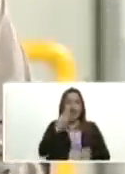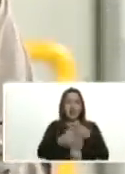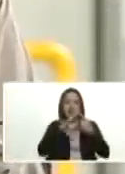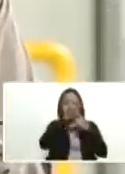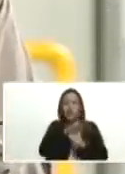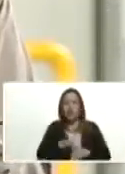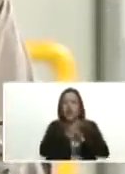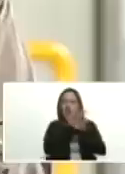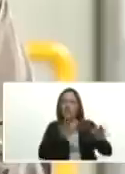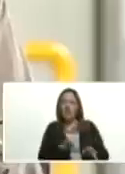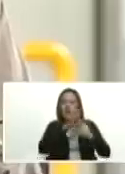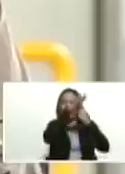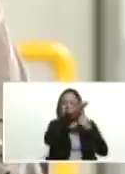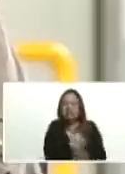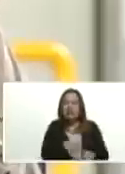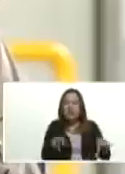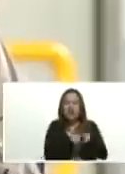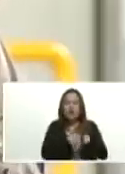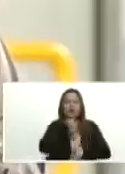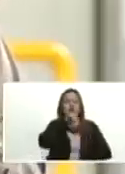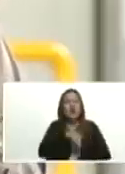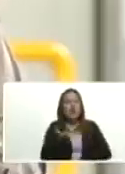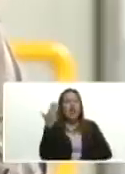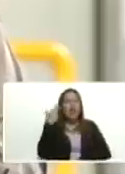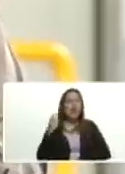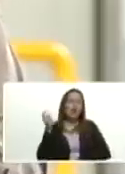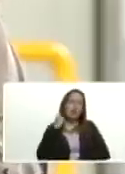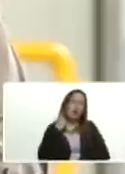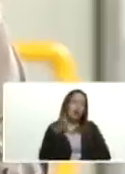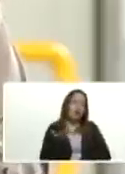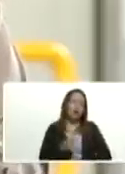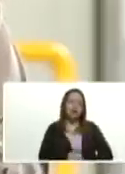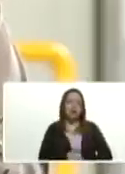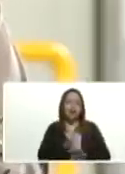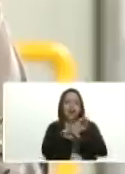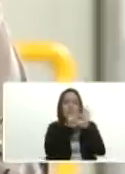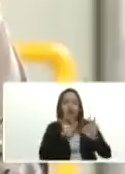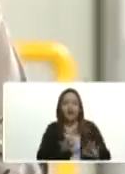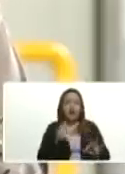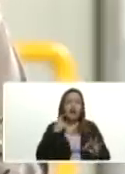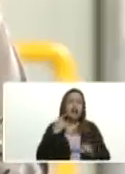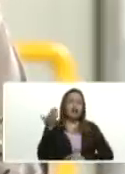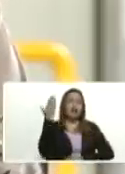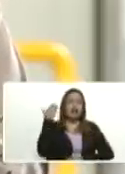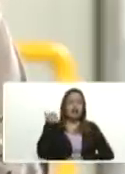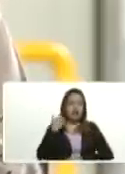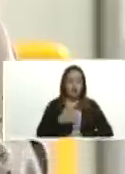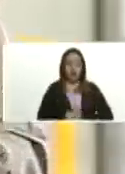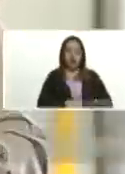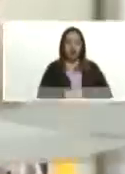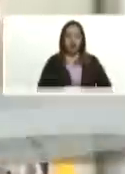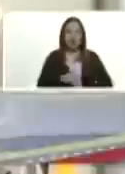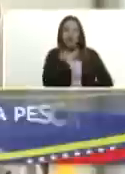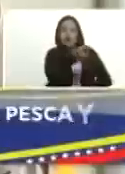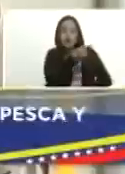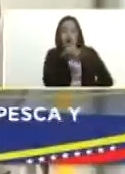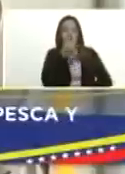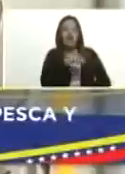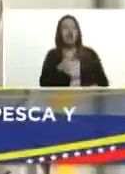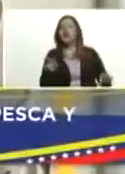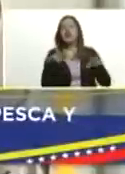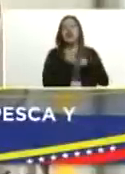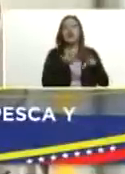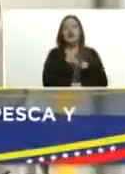modelo colonial, Loyo, Pinto. Un modelo colonial donde ellos son como la